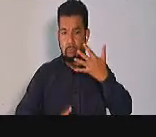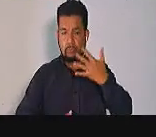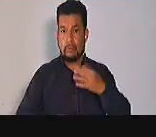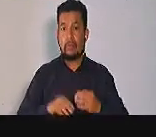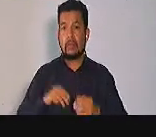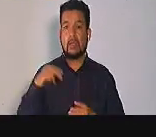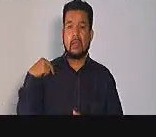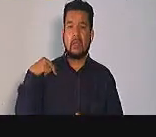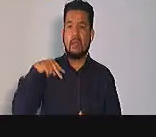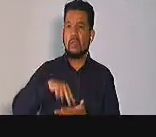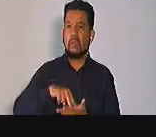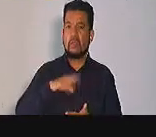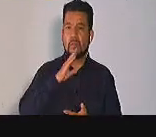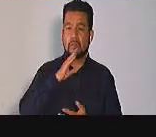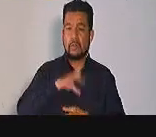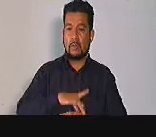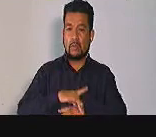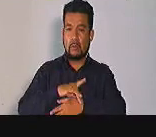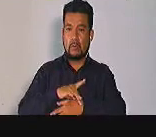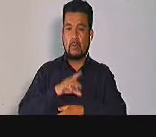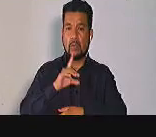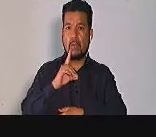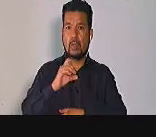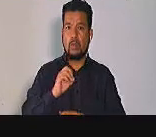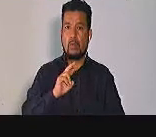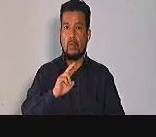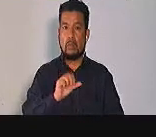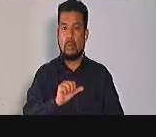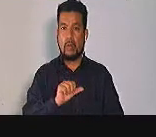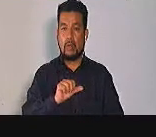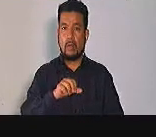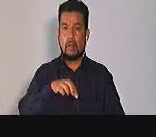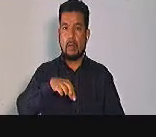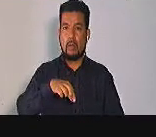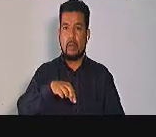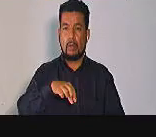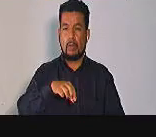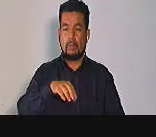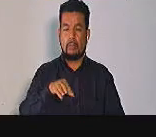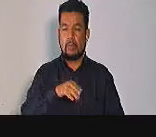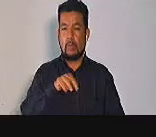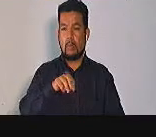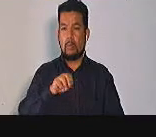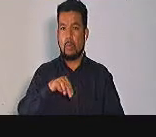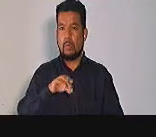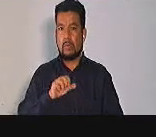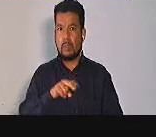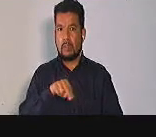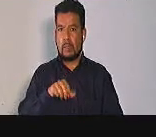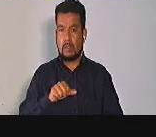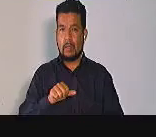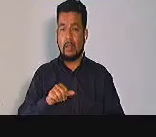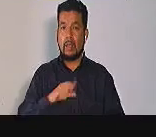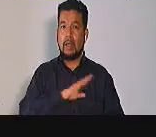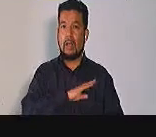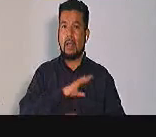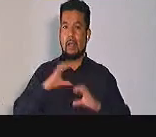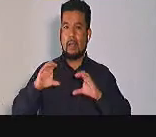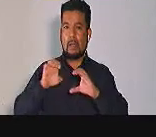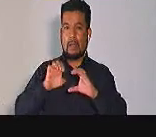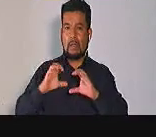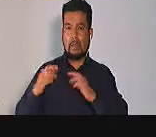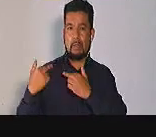Autora, doctora Dora Patricia Montaña Puerta, alcaldesa municipal de